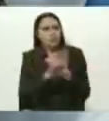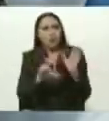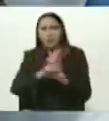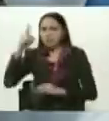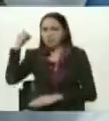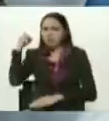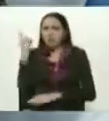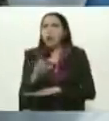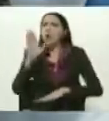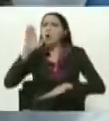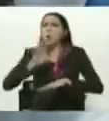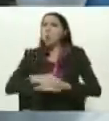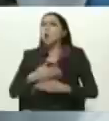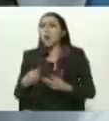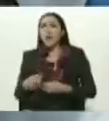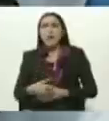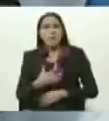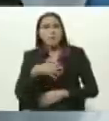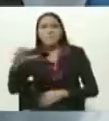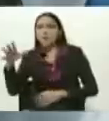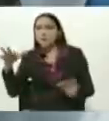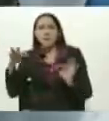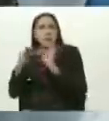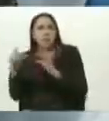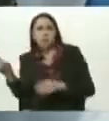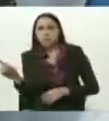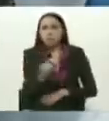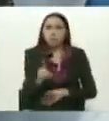están actuando como apátridas,